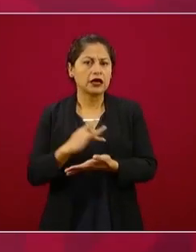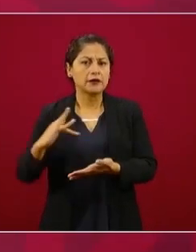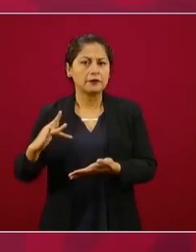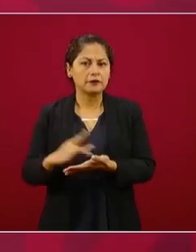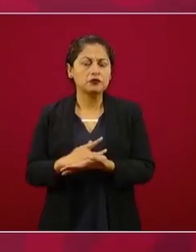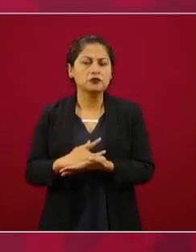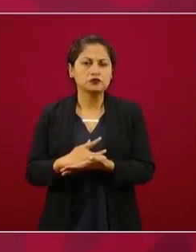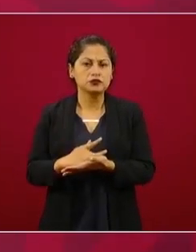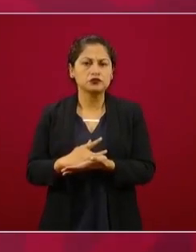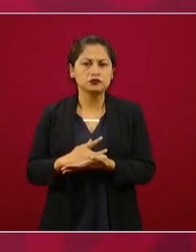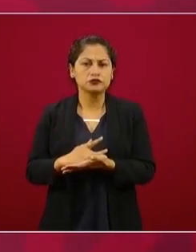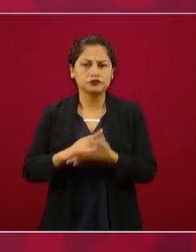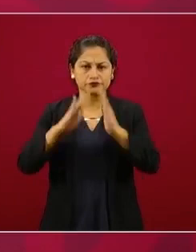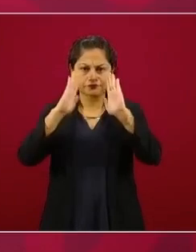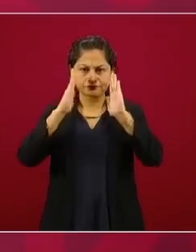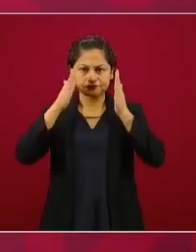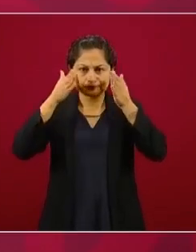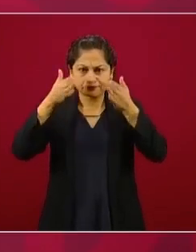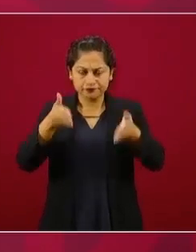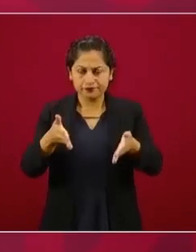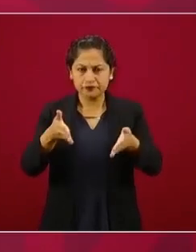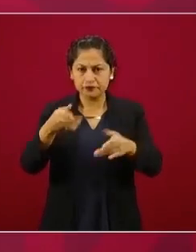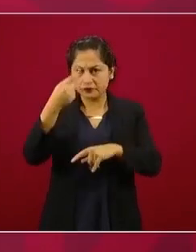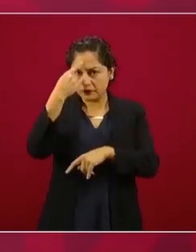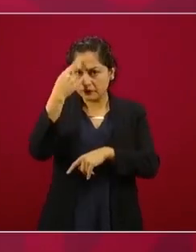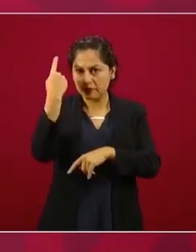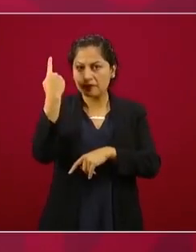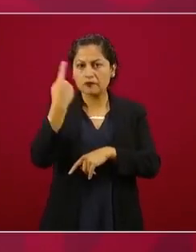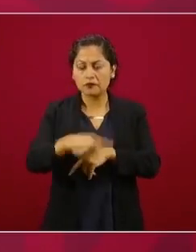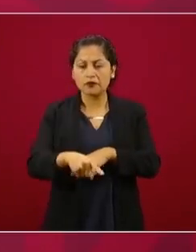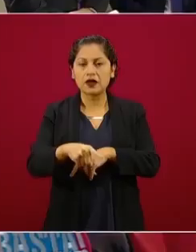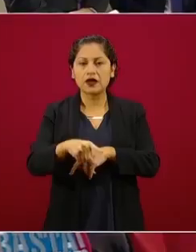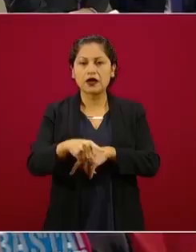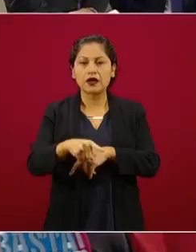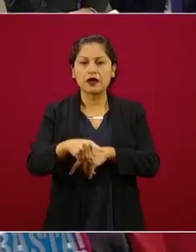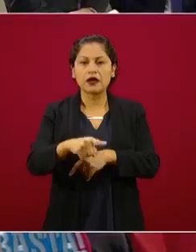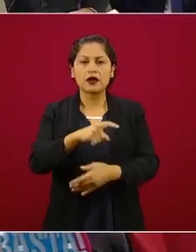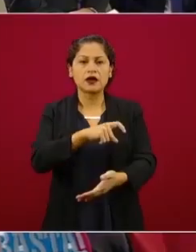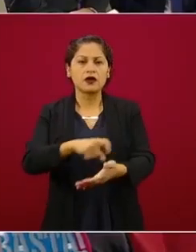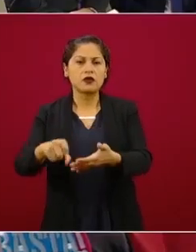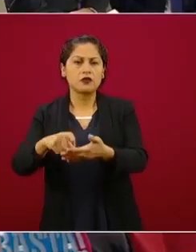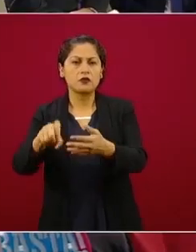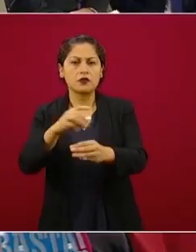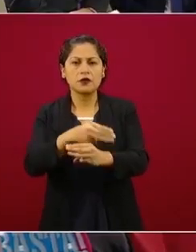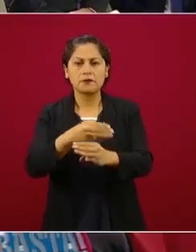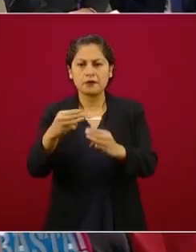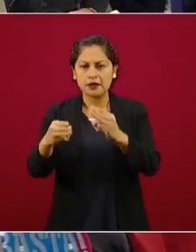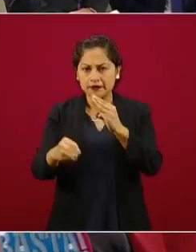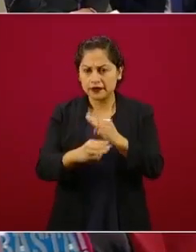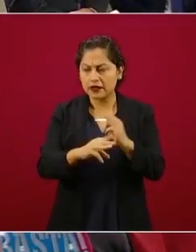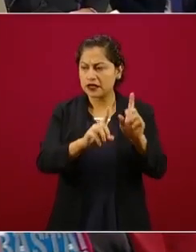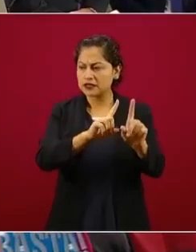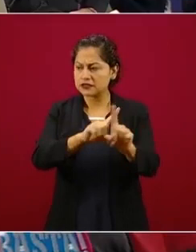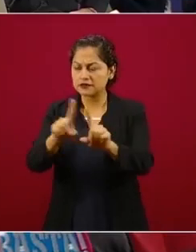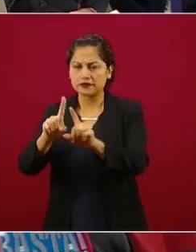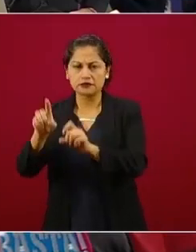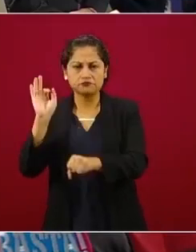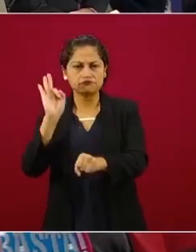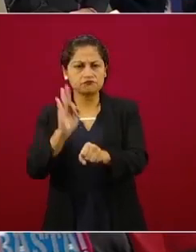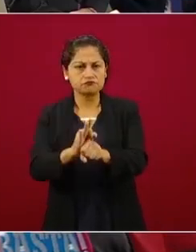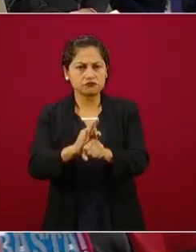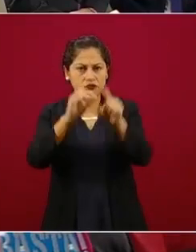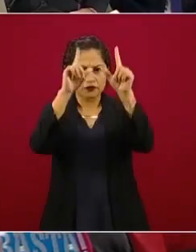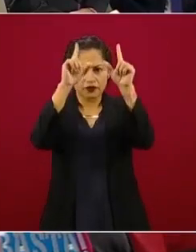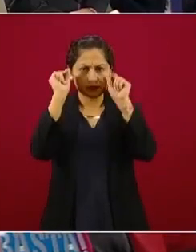exclusivo o destinado básicamente a equipos de protección para médicos y enfermeras. Y